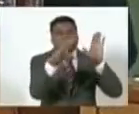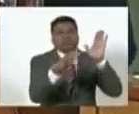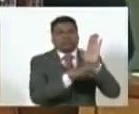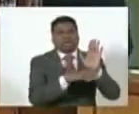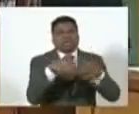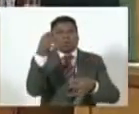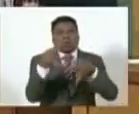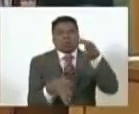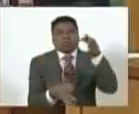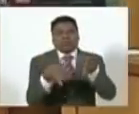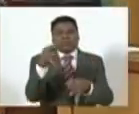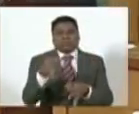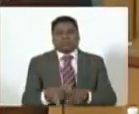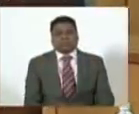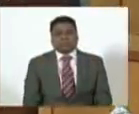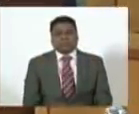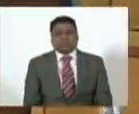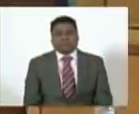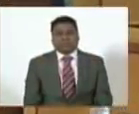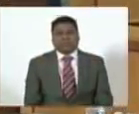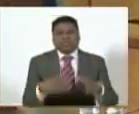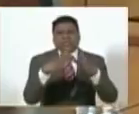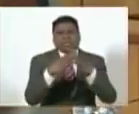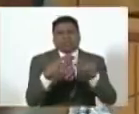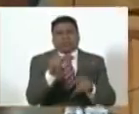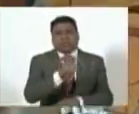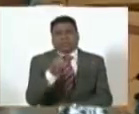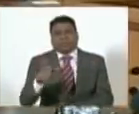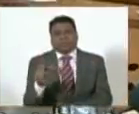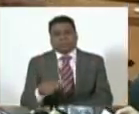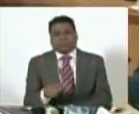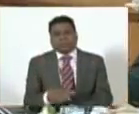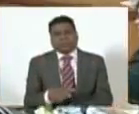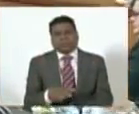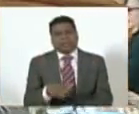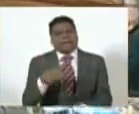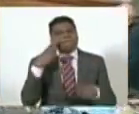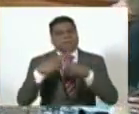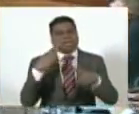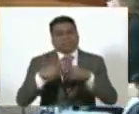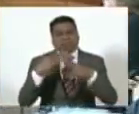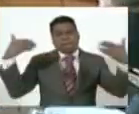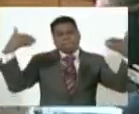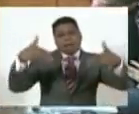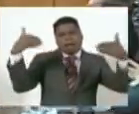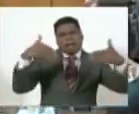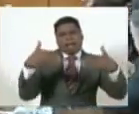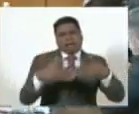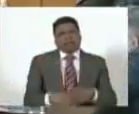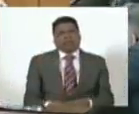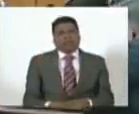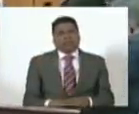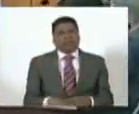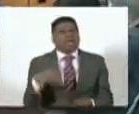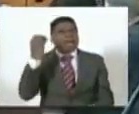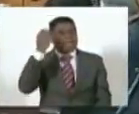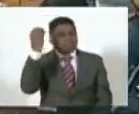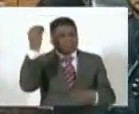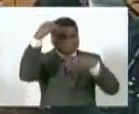justa de los criminales más peligrosos que vienen con métodos paramilitarizados